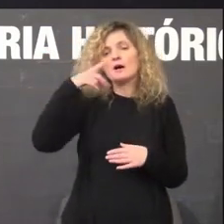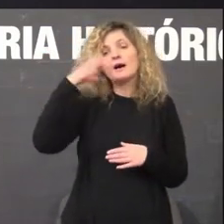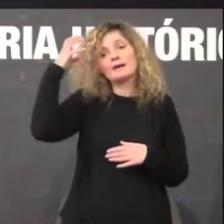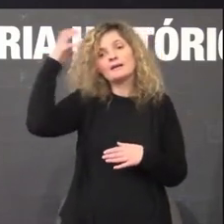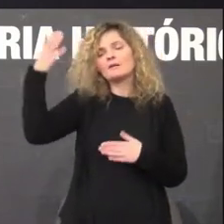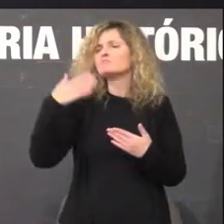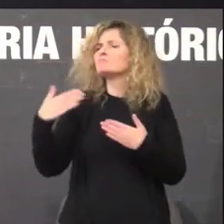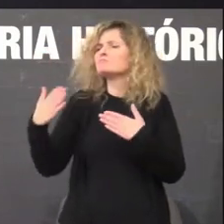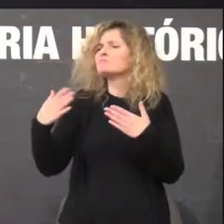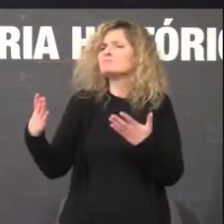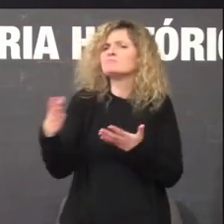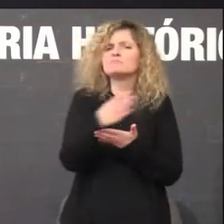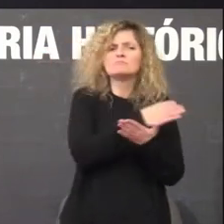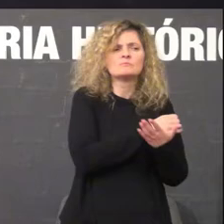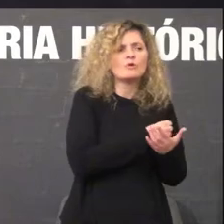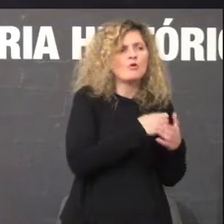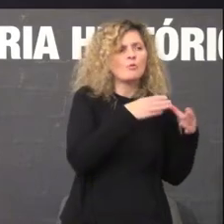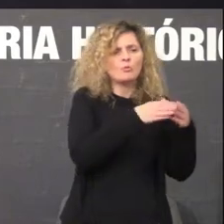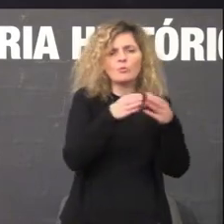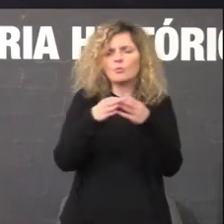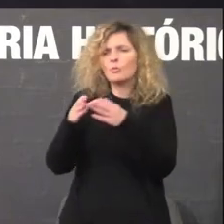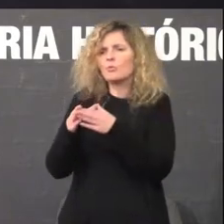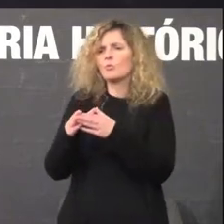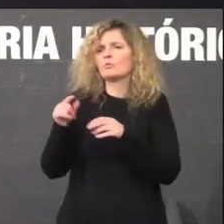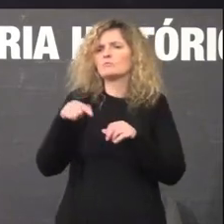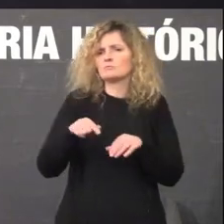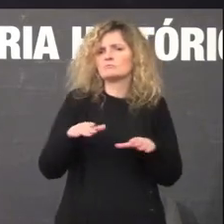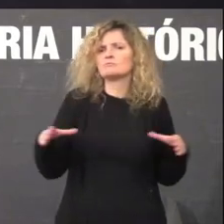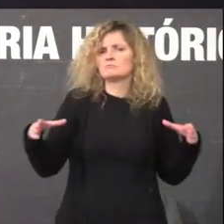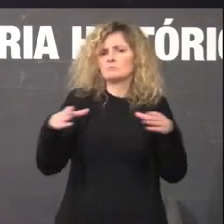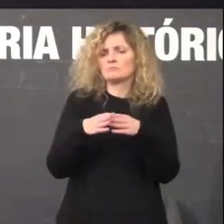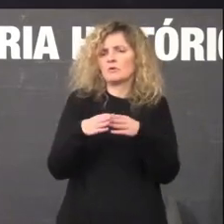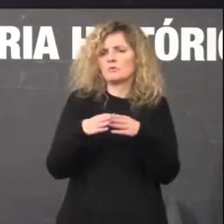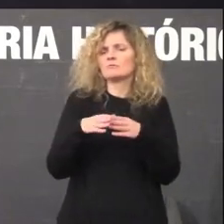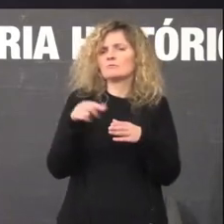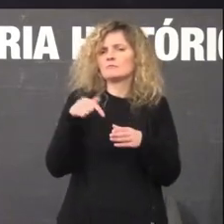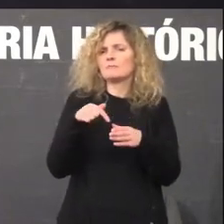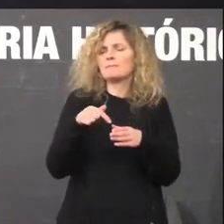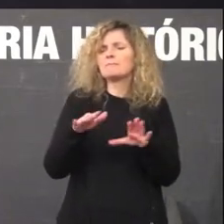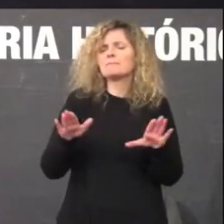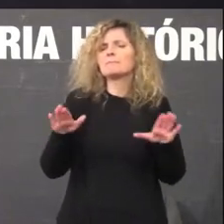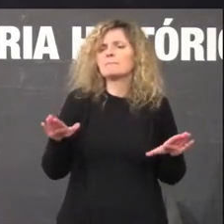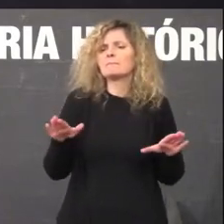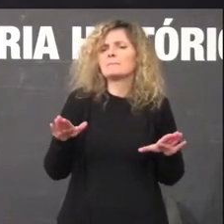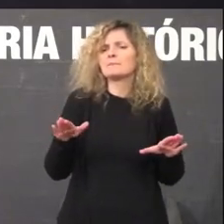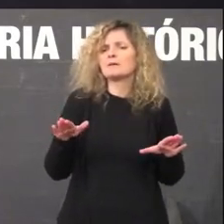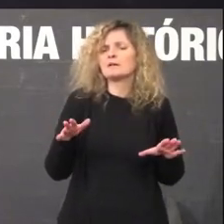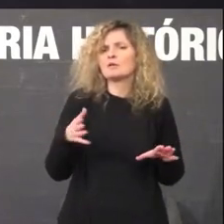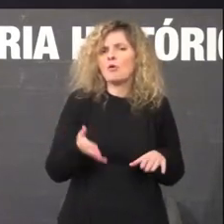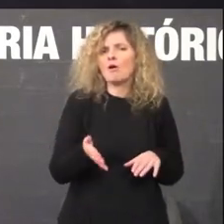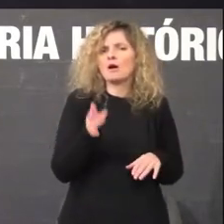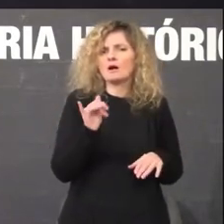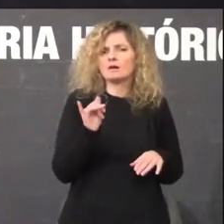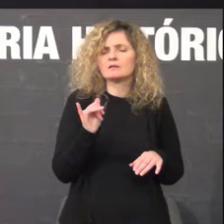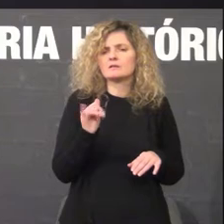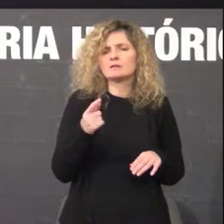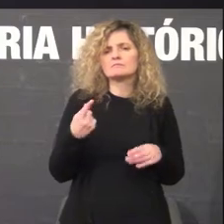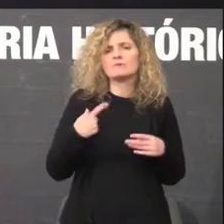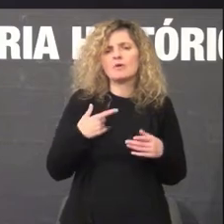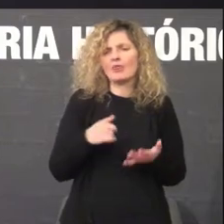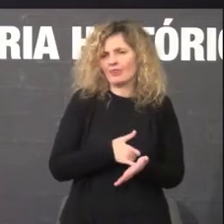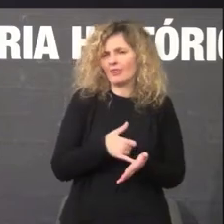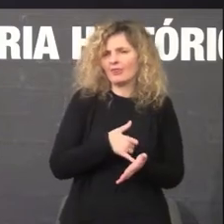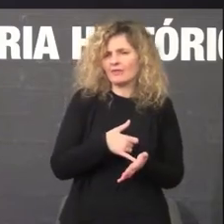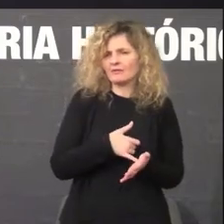todo, con los partidos, él está en la operación de llegar. Pero sí tiene una debilidad